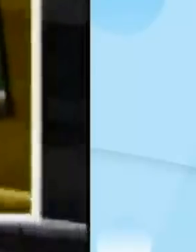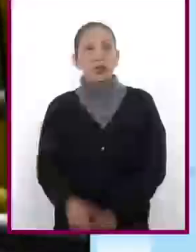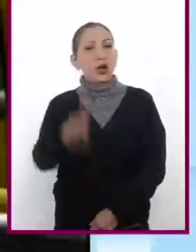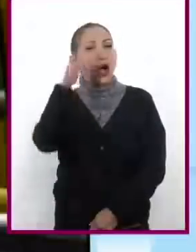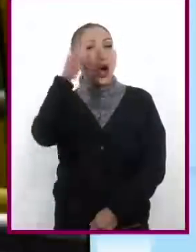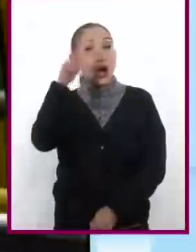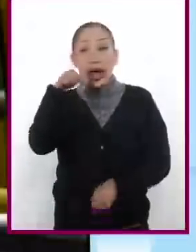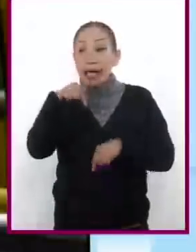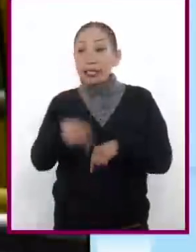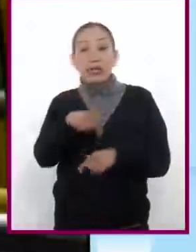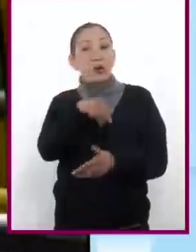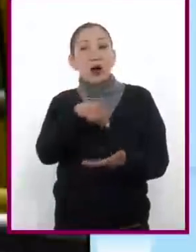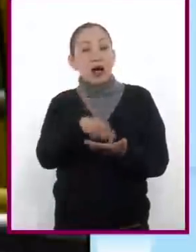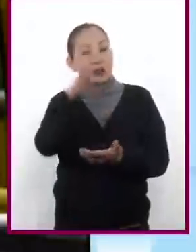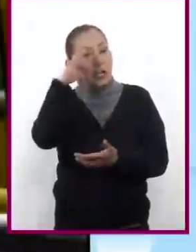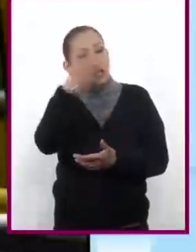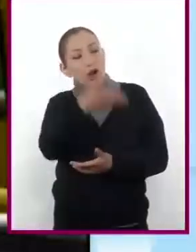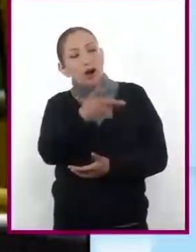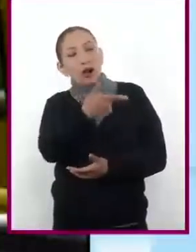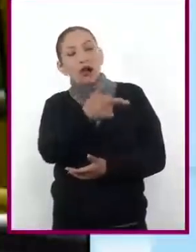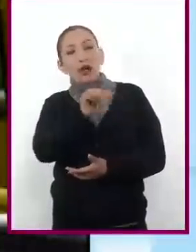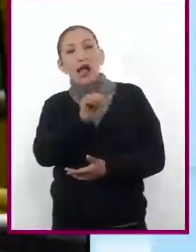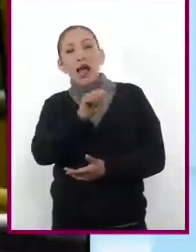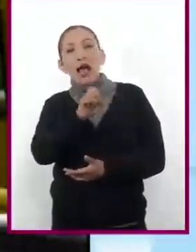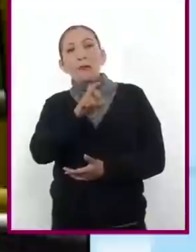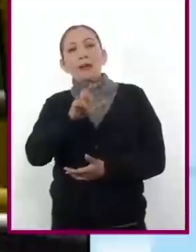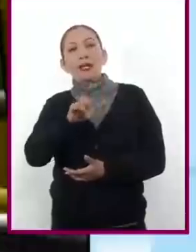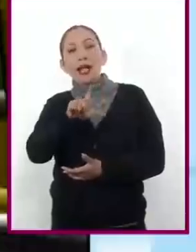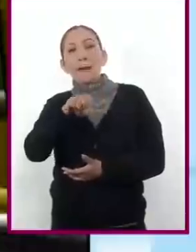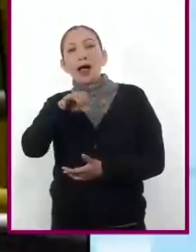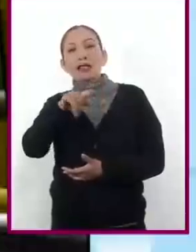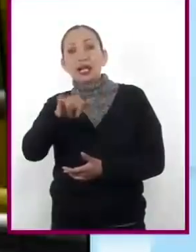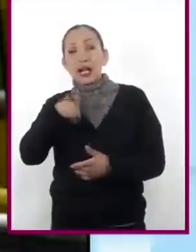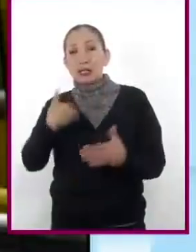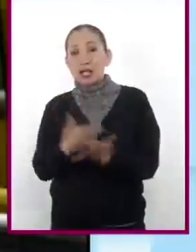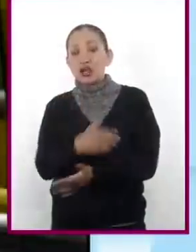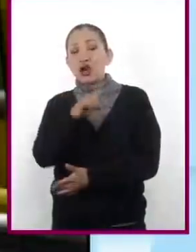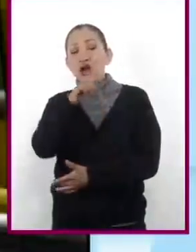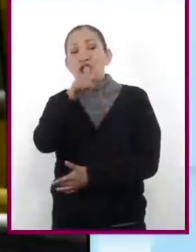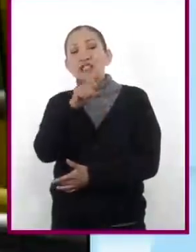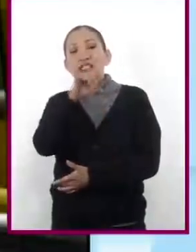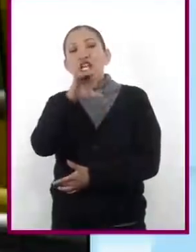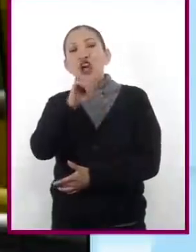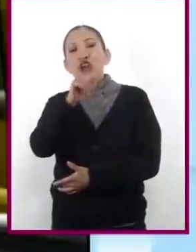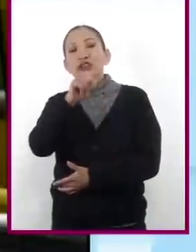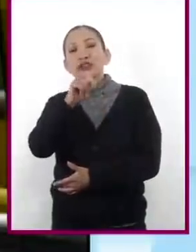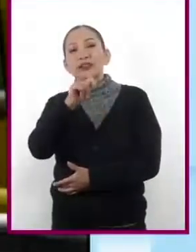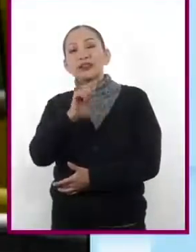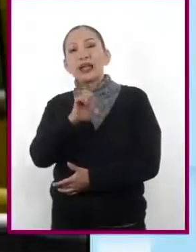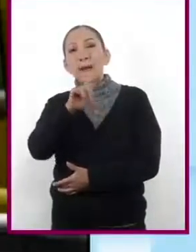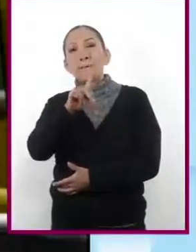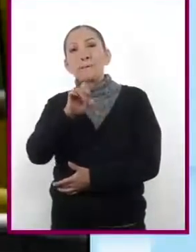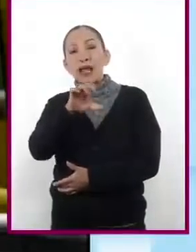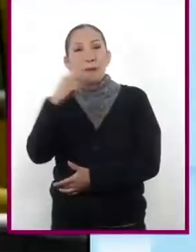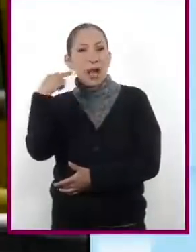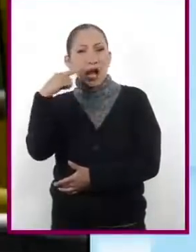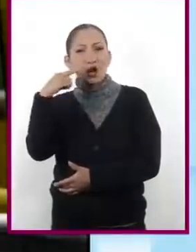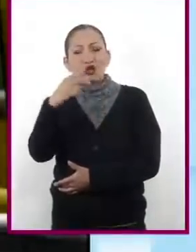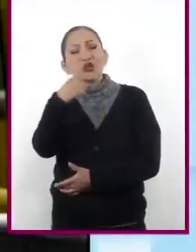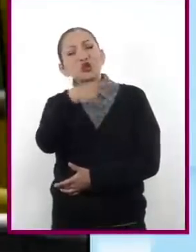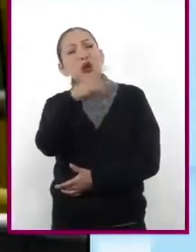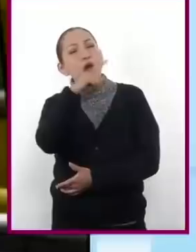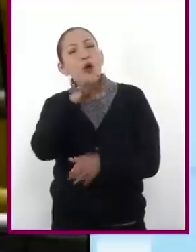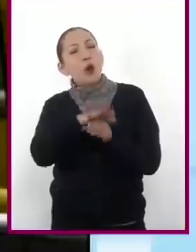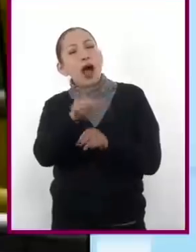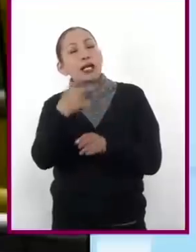Hola, ¿qué tal? Nos encontramos con el señor Gabriel Martínez, originario del municipio de Xicontepec, Veracruz. ¿Nos podría decir, por favor, qué lengua